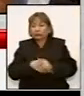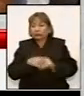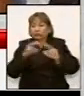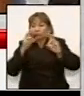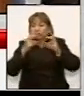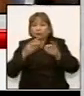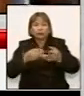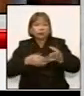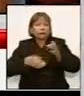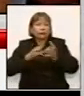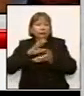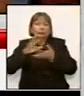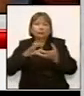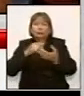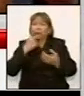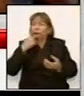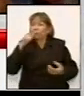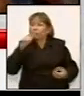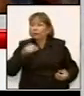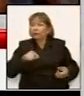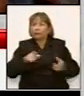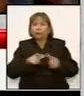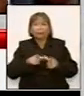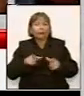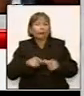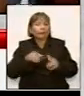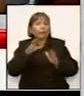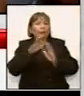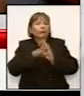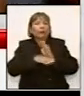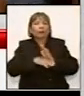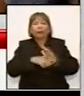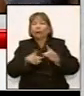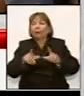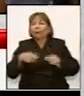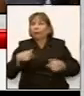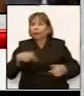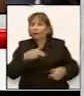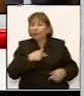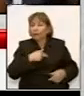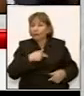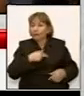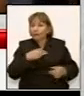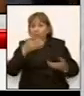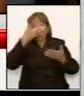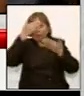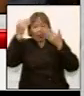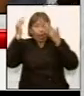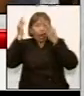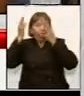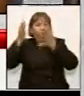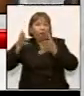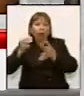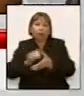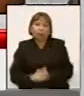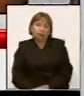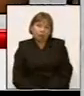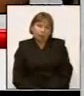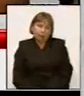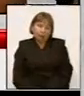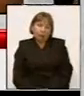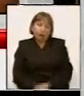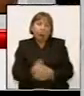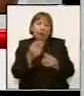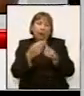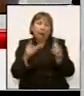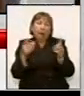de contaminación, este lugar, esta parte de la zona de nuestro país está olvidado. Pero